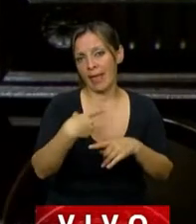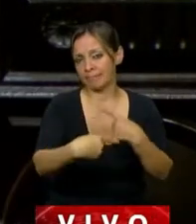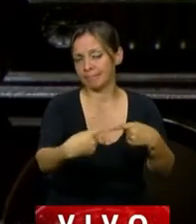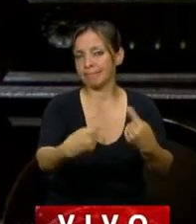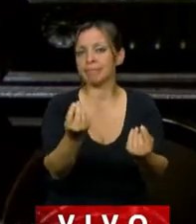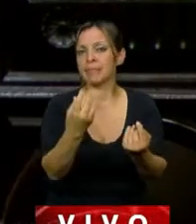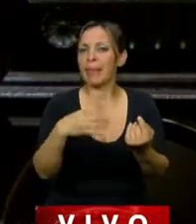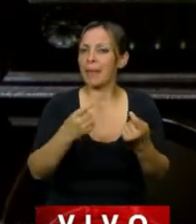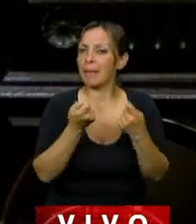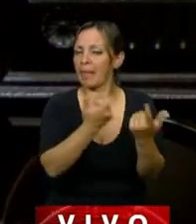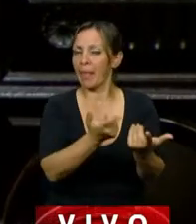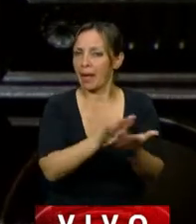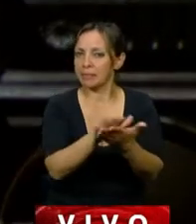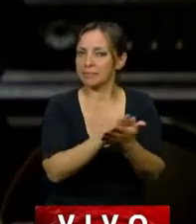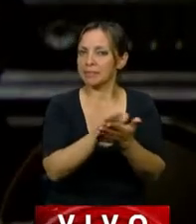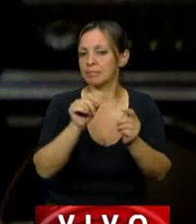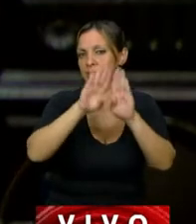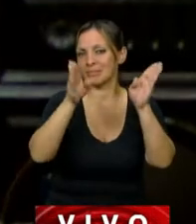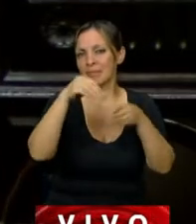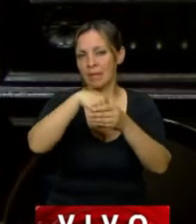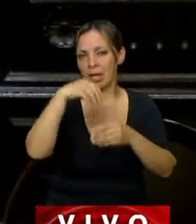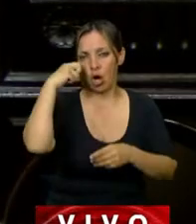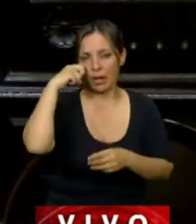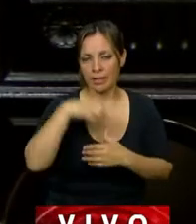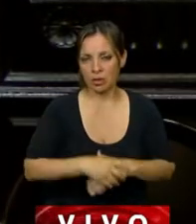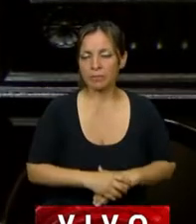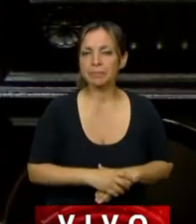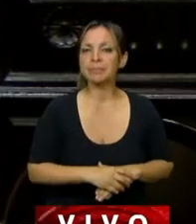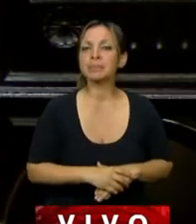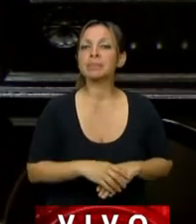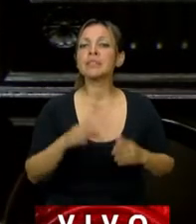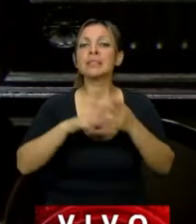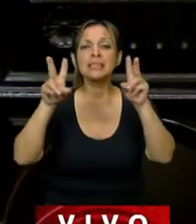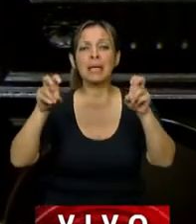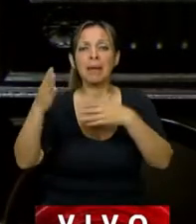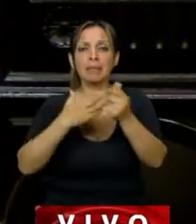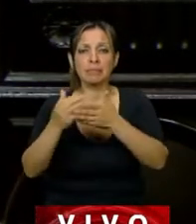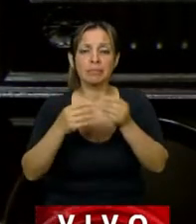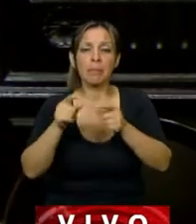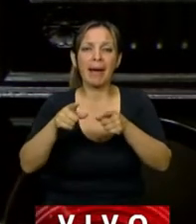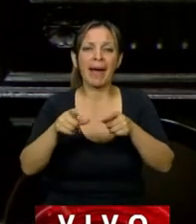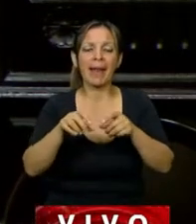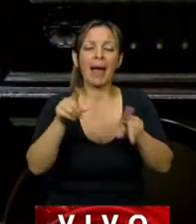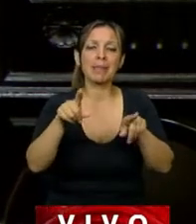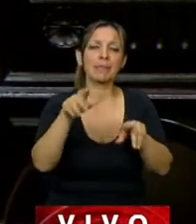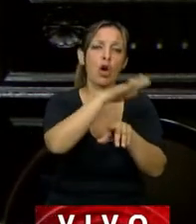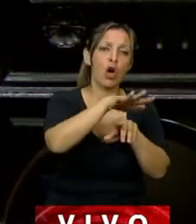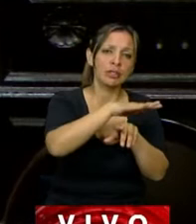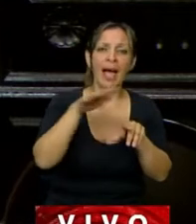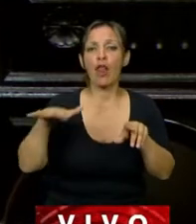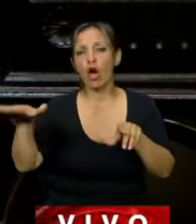resuelta por el Congreso de la Nación. La iniciativa de infraestructura para el desarrollo del corredor bioceánico del Norte